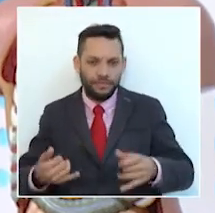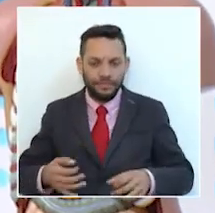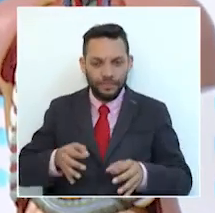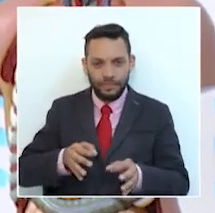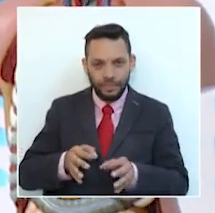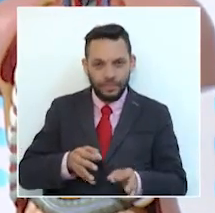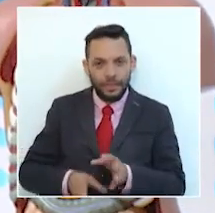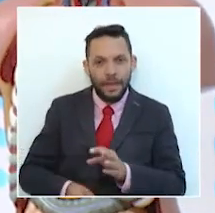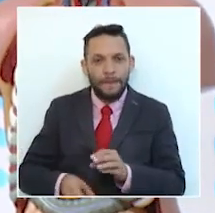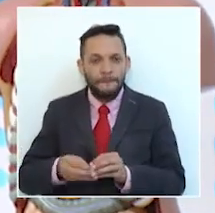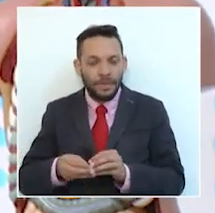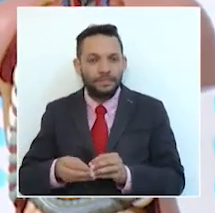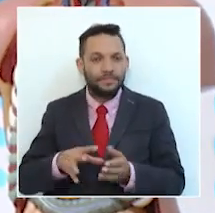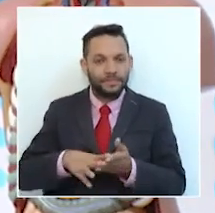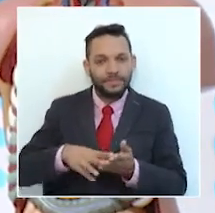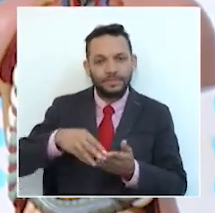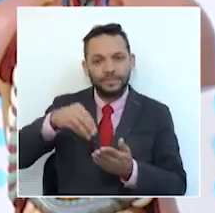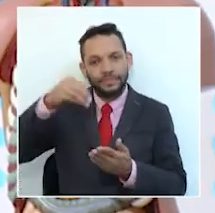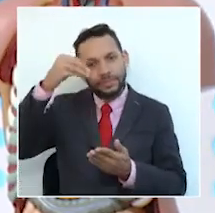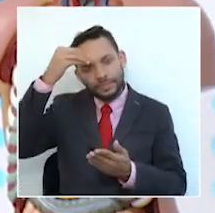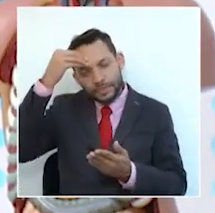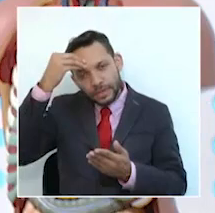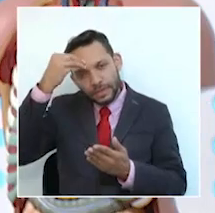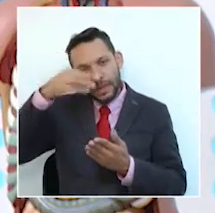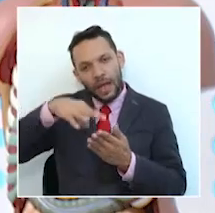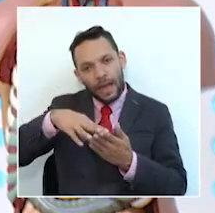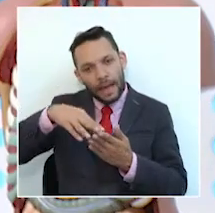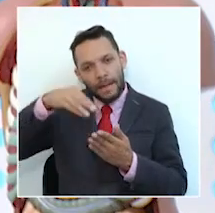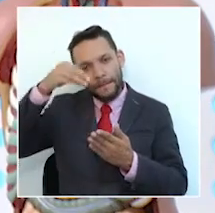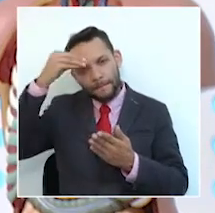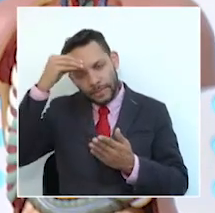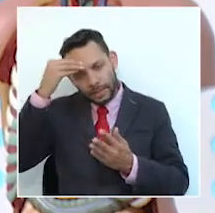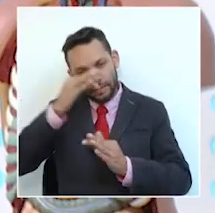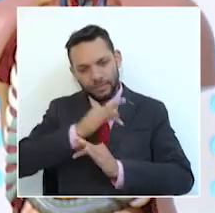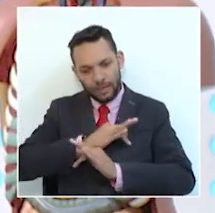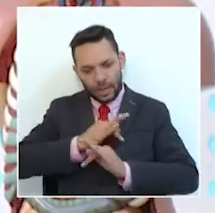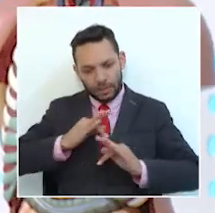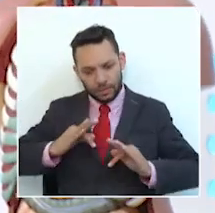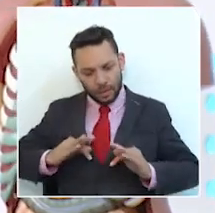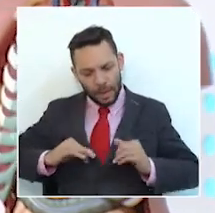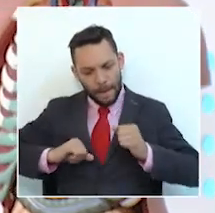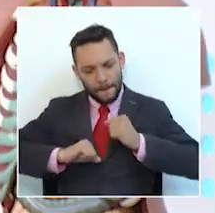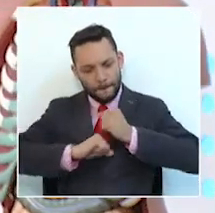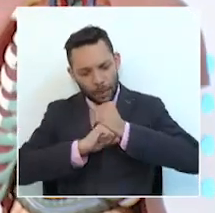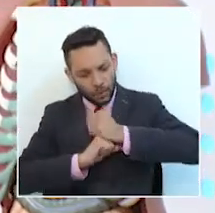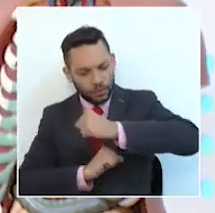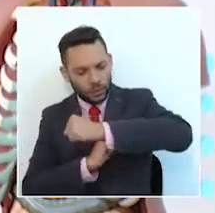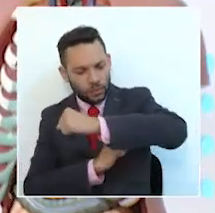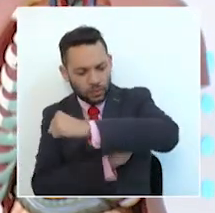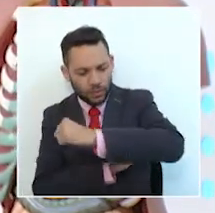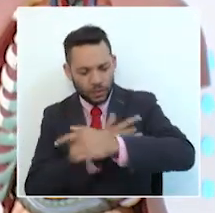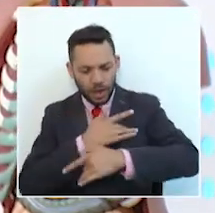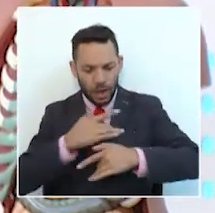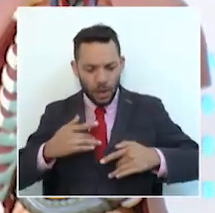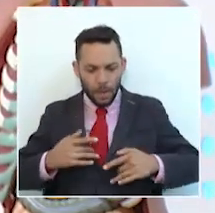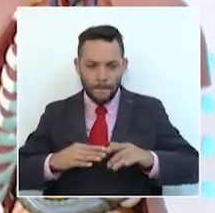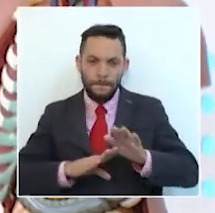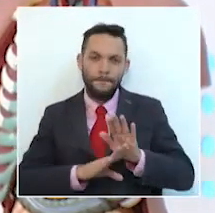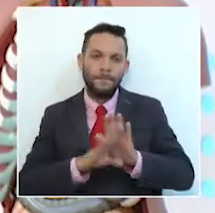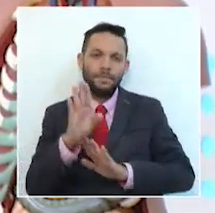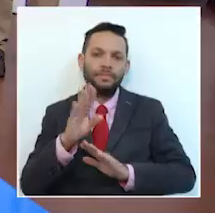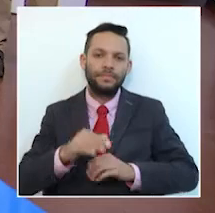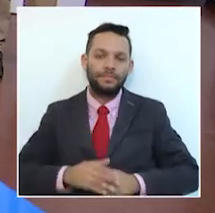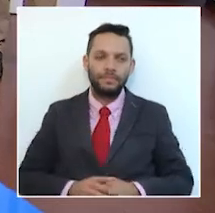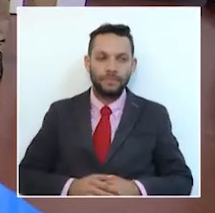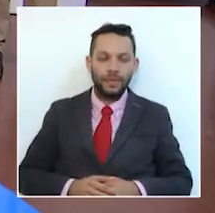aprender a conocer todos esos procesos terapéuticos complementarios para bien de la salud doctor josé luís si yo